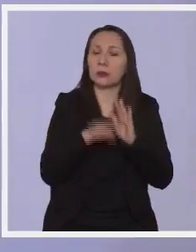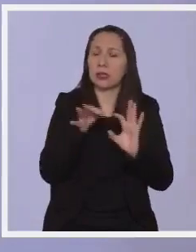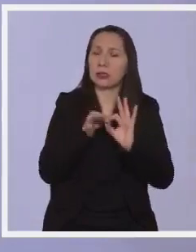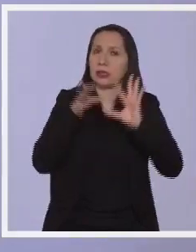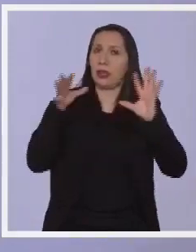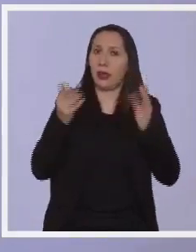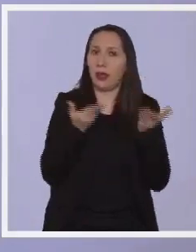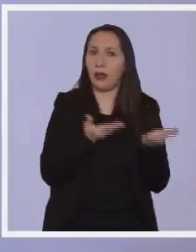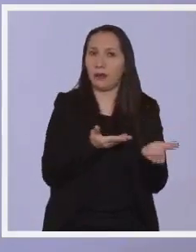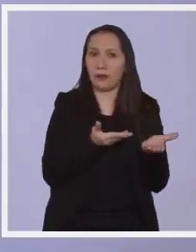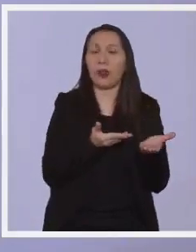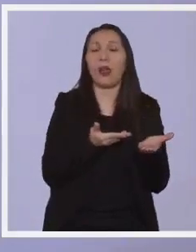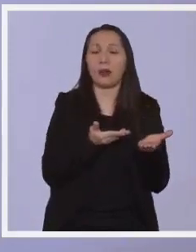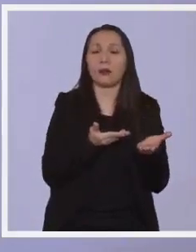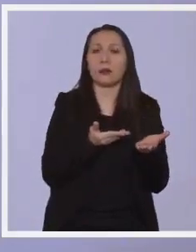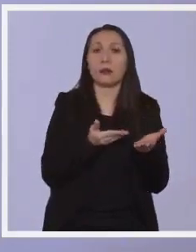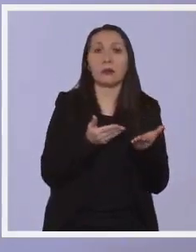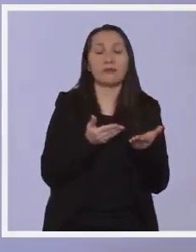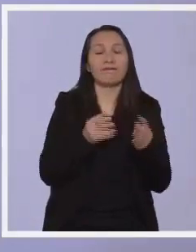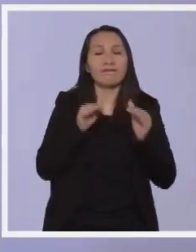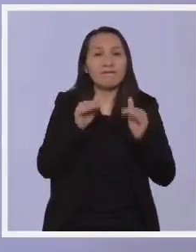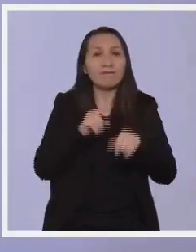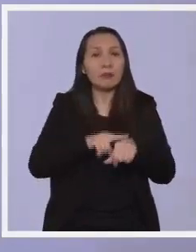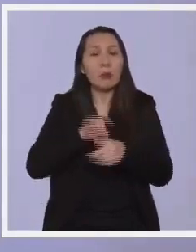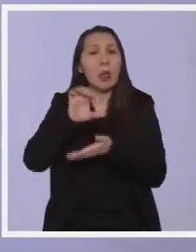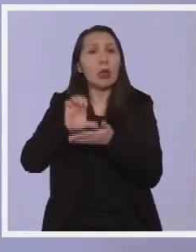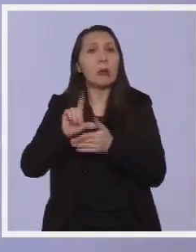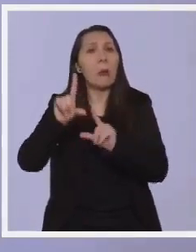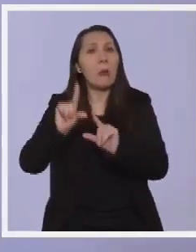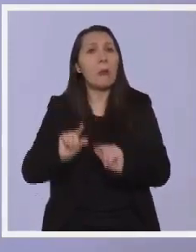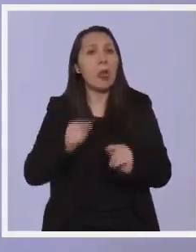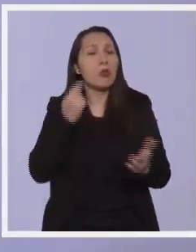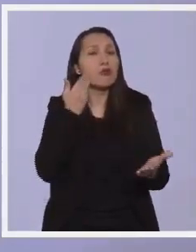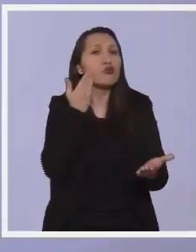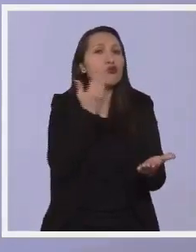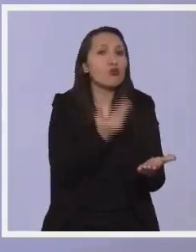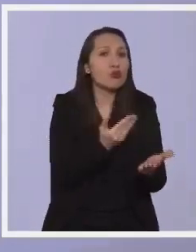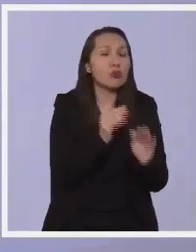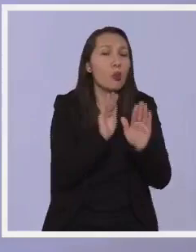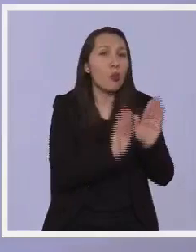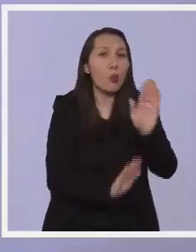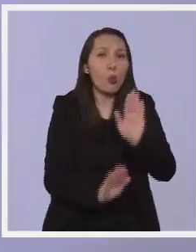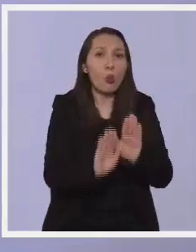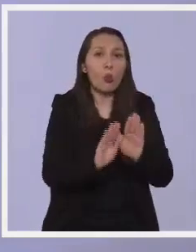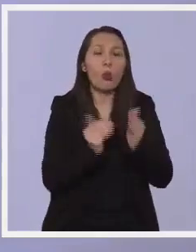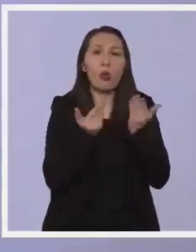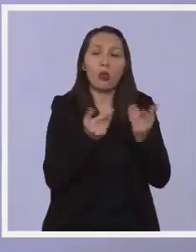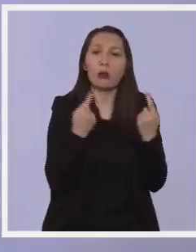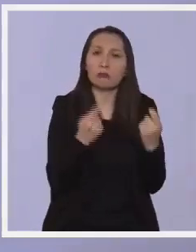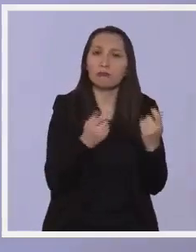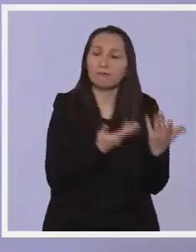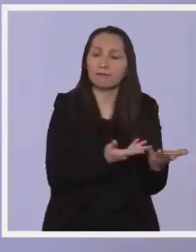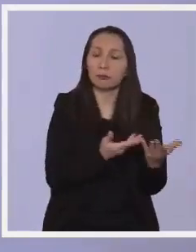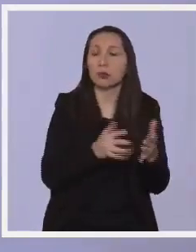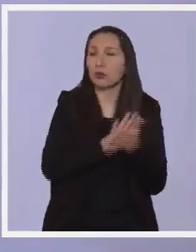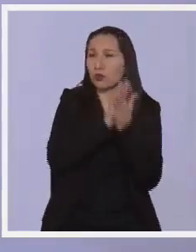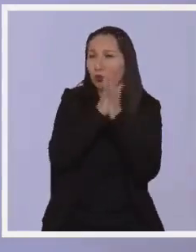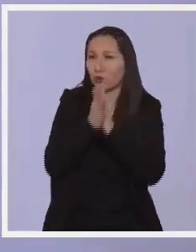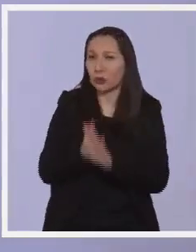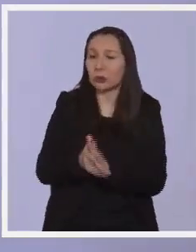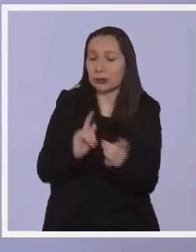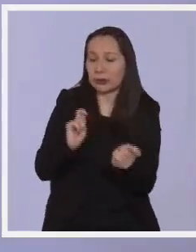graves y donde, paradojalmente, el Estado menos asignación de riesgo estaba intentando. Todos estos